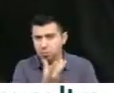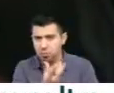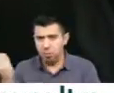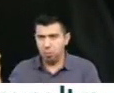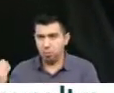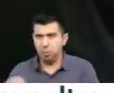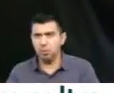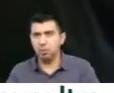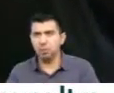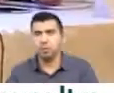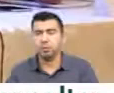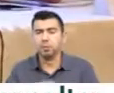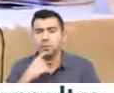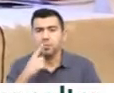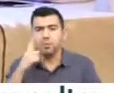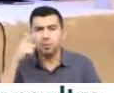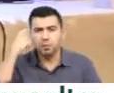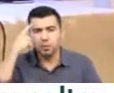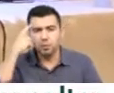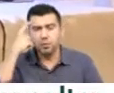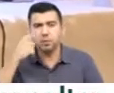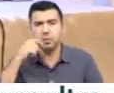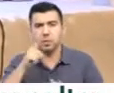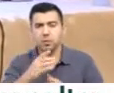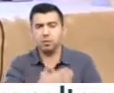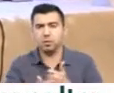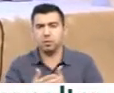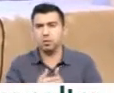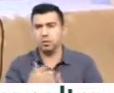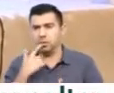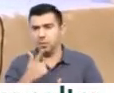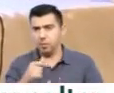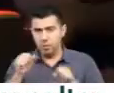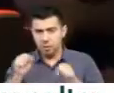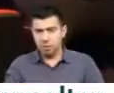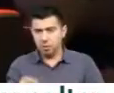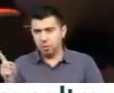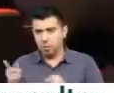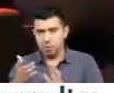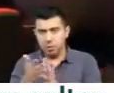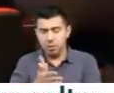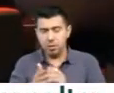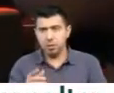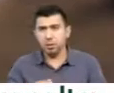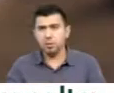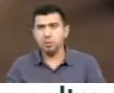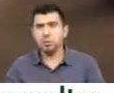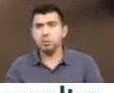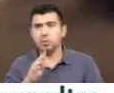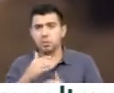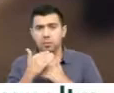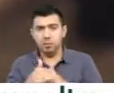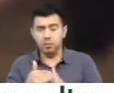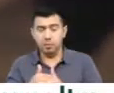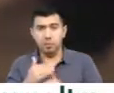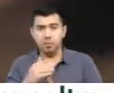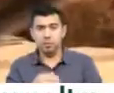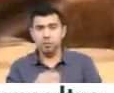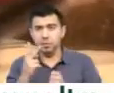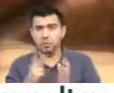si el gobierno nacional decreta la propuesta de los empresarios para el aumento del salario mínimo en el 2017